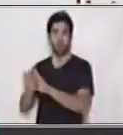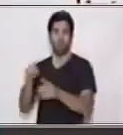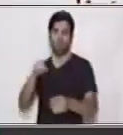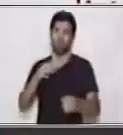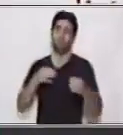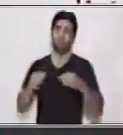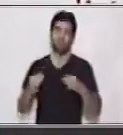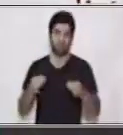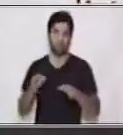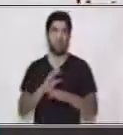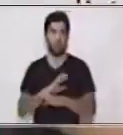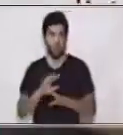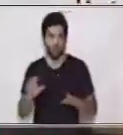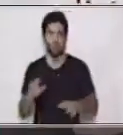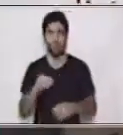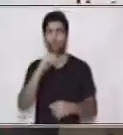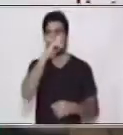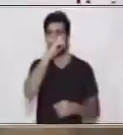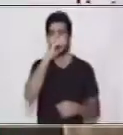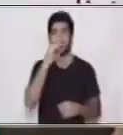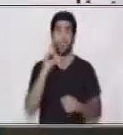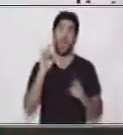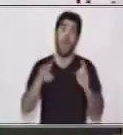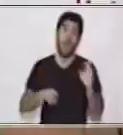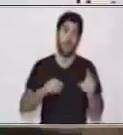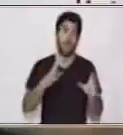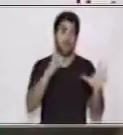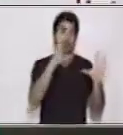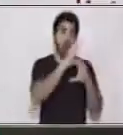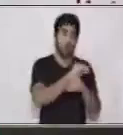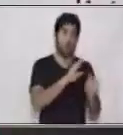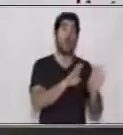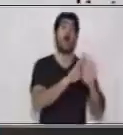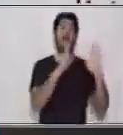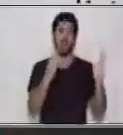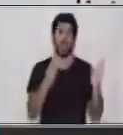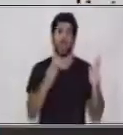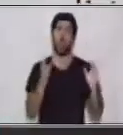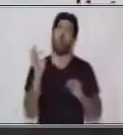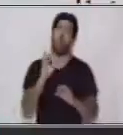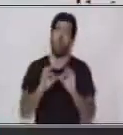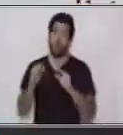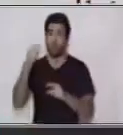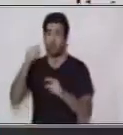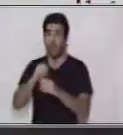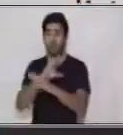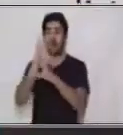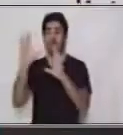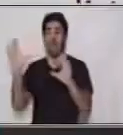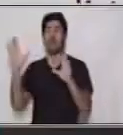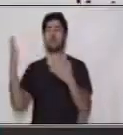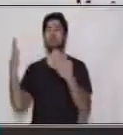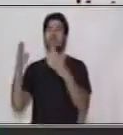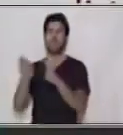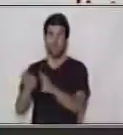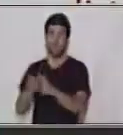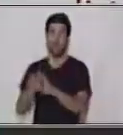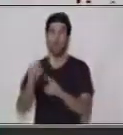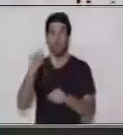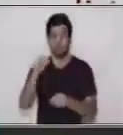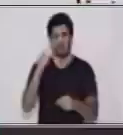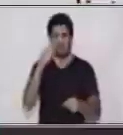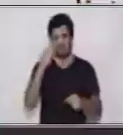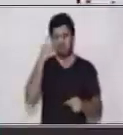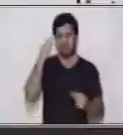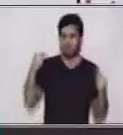una cualidad que sucede. A veces está abierto de noche, a veces está cerrado de día, pero una contradicción